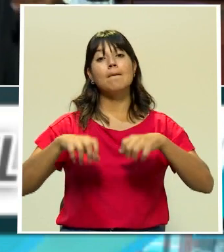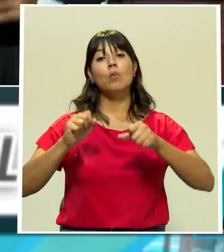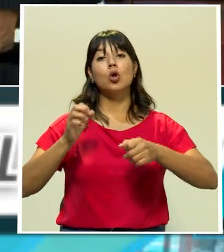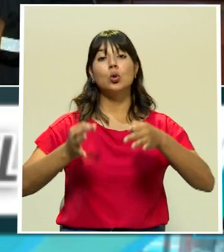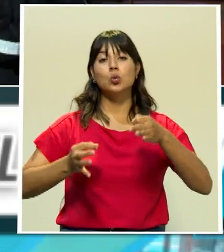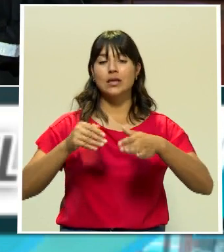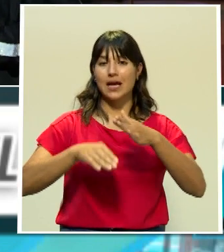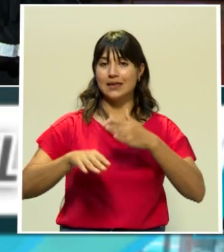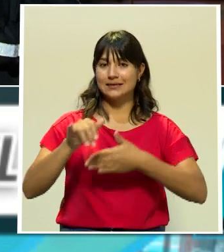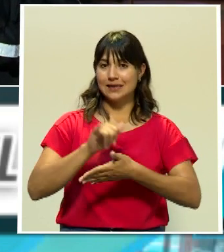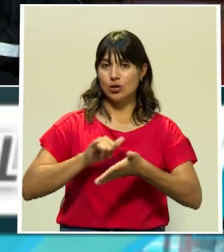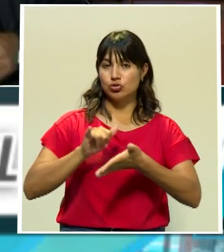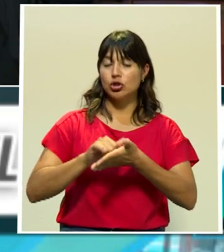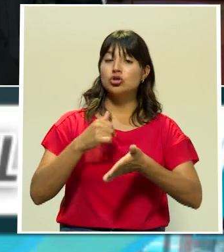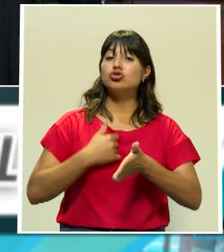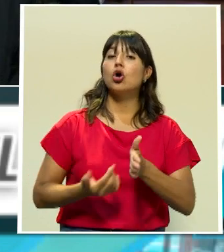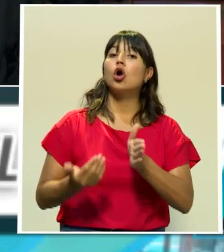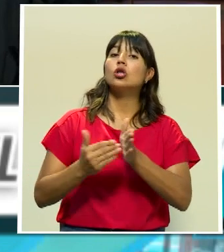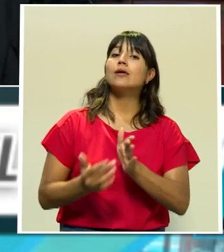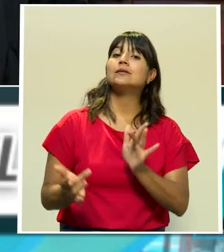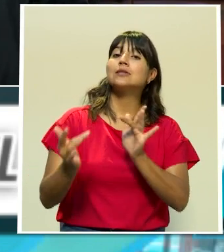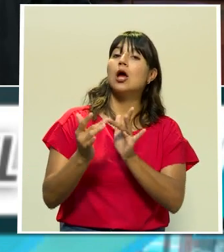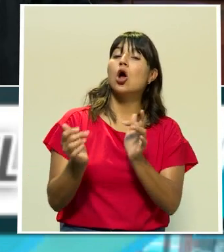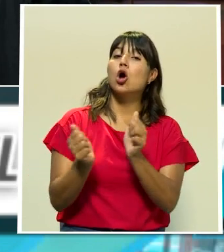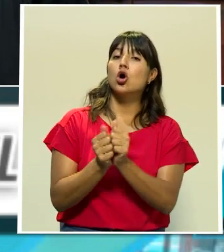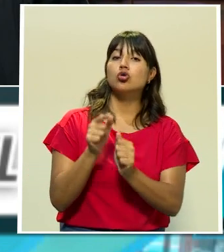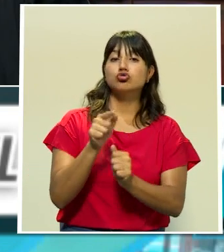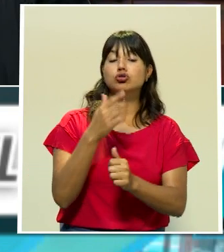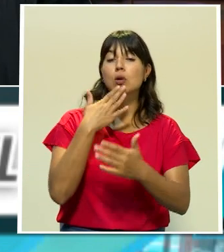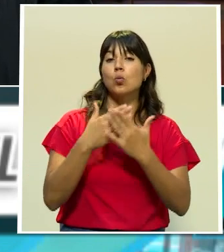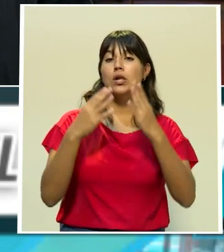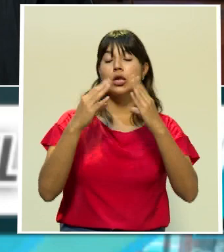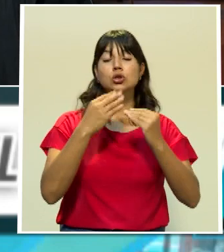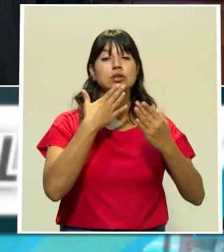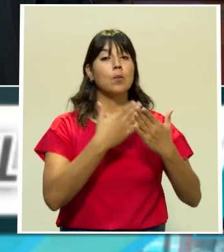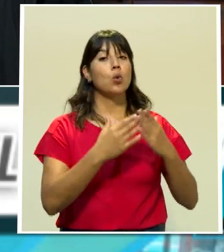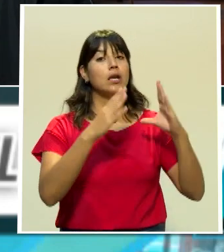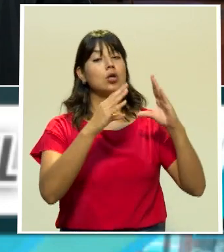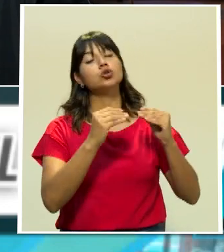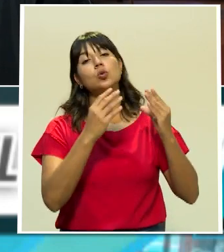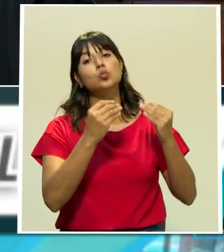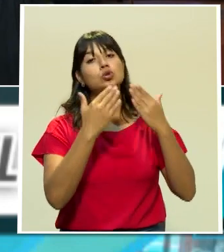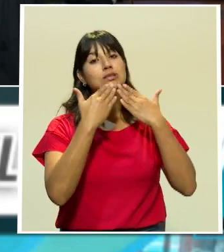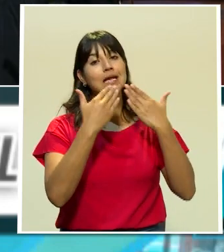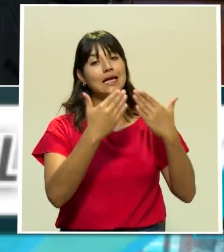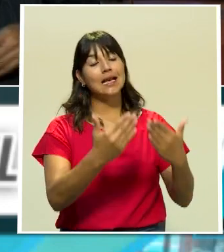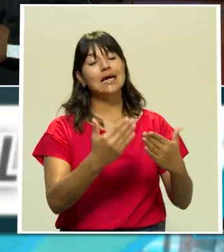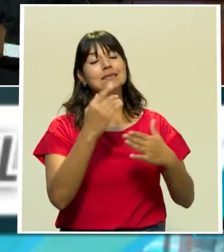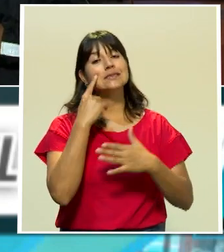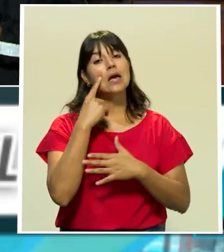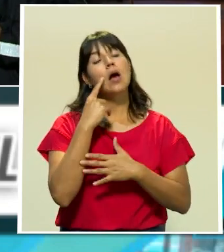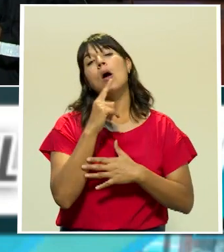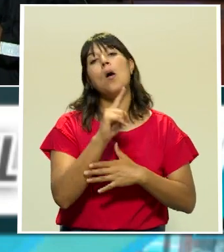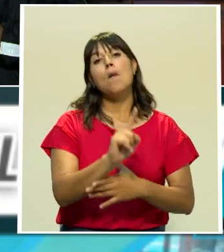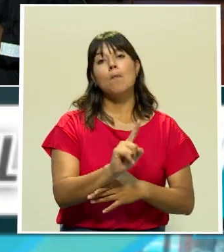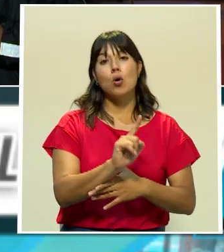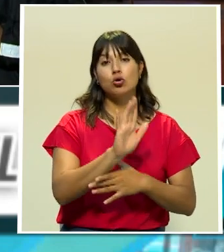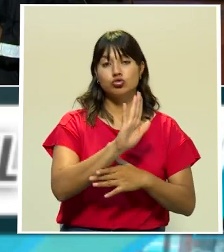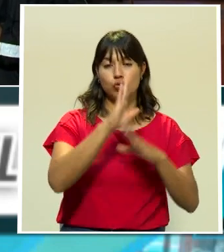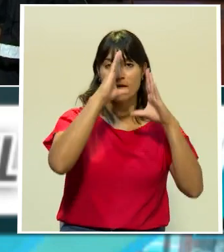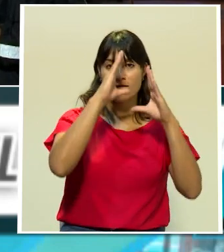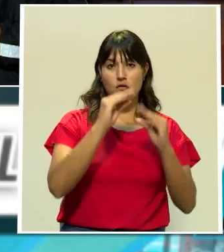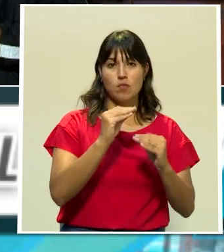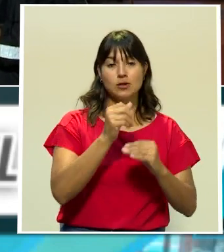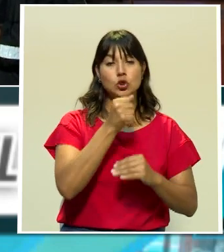José. Regreso con usted al estudio. Buenas noches. Buenas noches, muchas gracias por este pase en vivo de nuestro